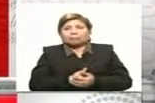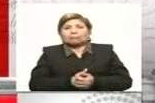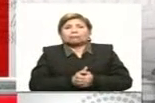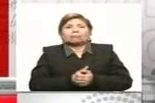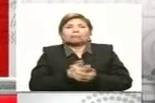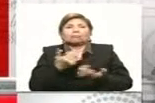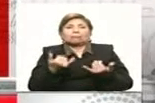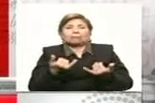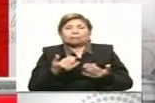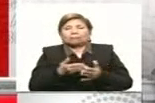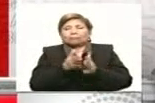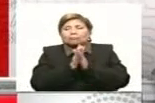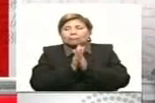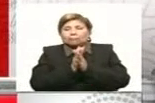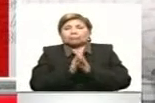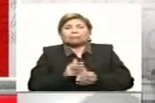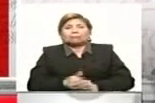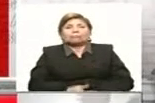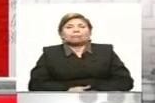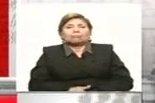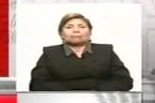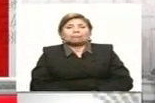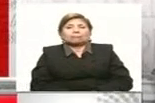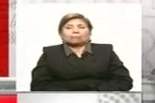ahora le pediría